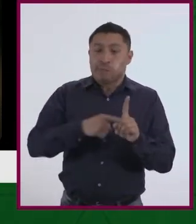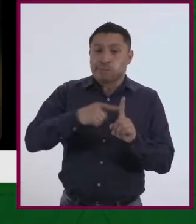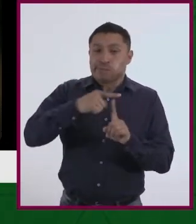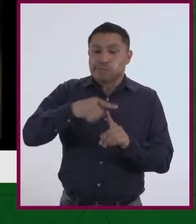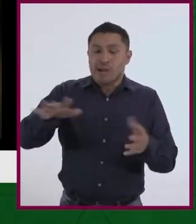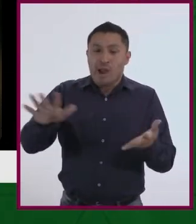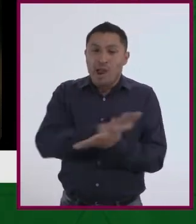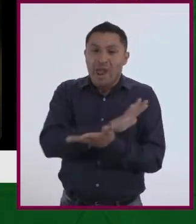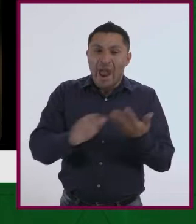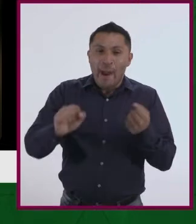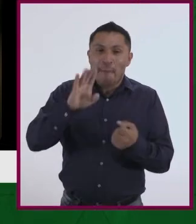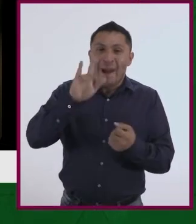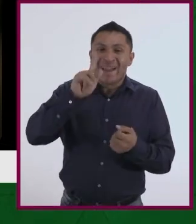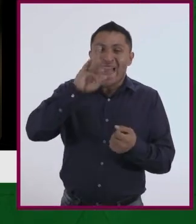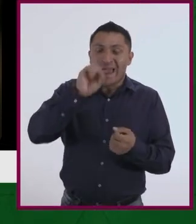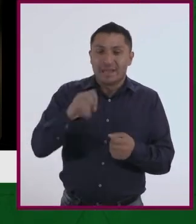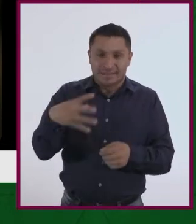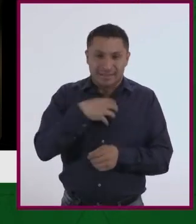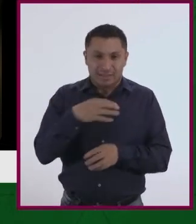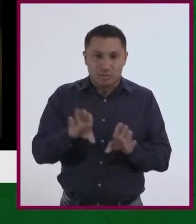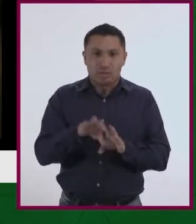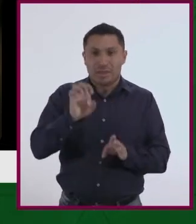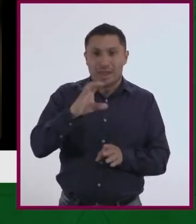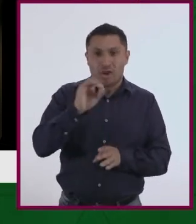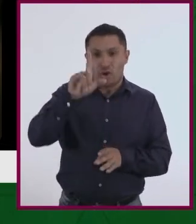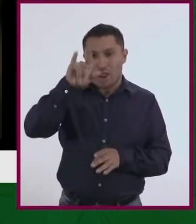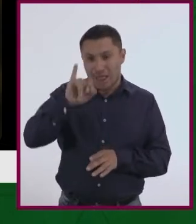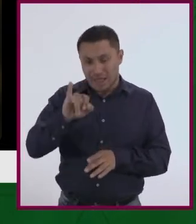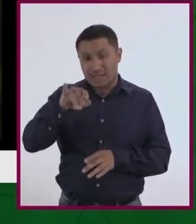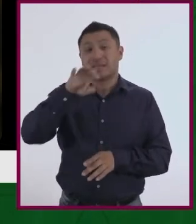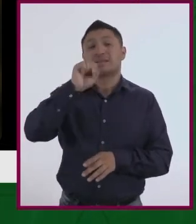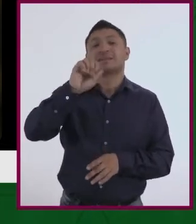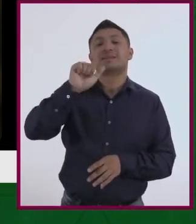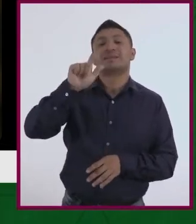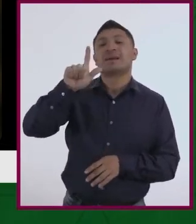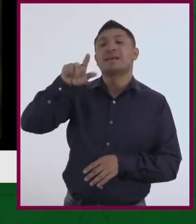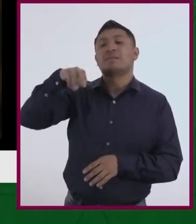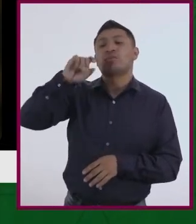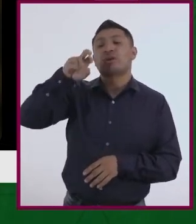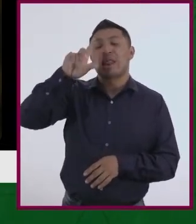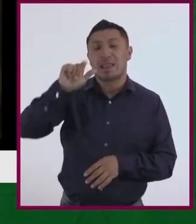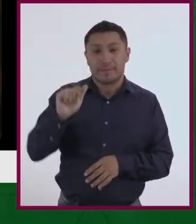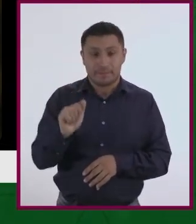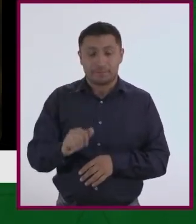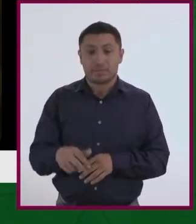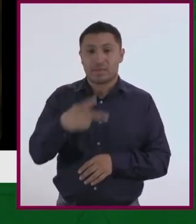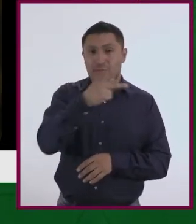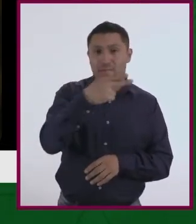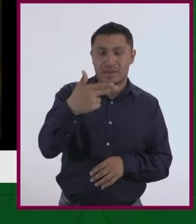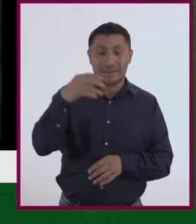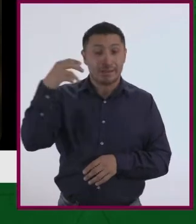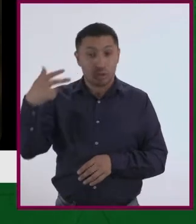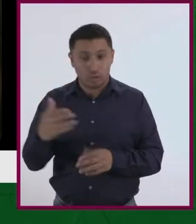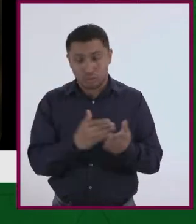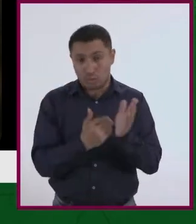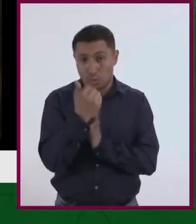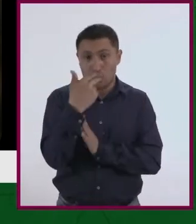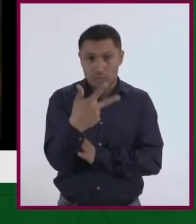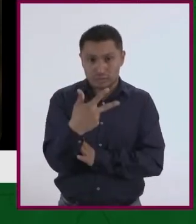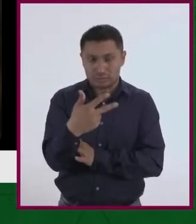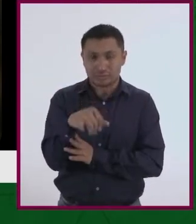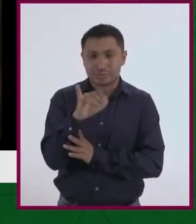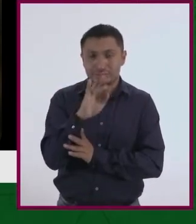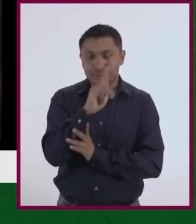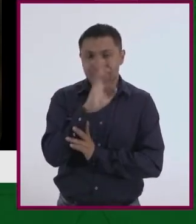destruyen bacterias de origen fecal como E. coli y Salmonella. El pH sube hasta 8 y el nitrógeno se transforma